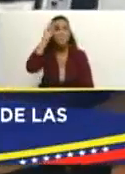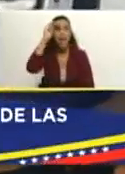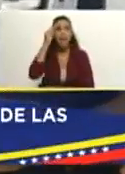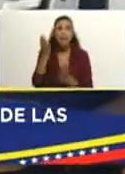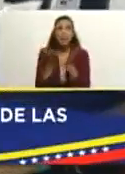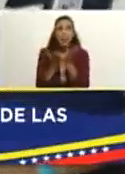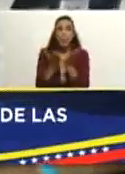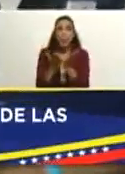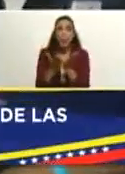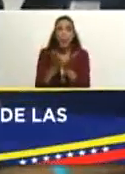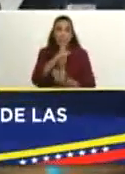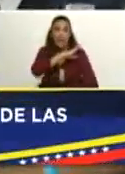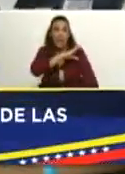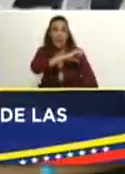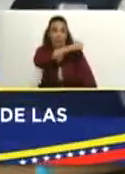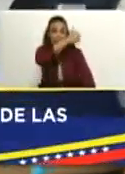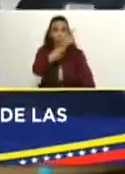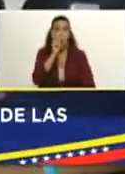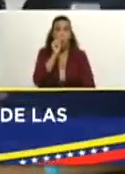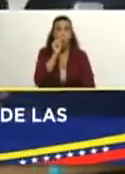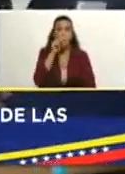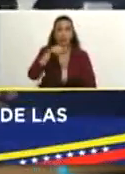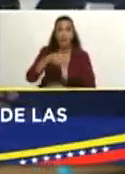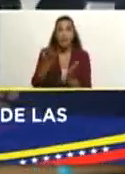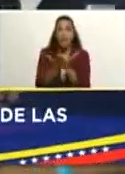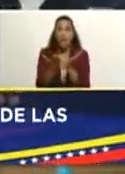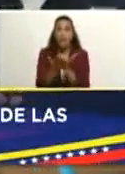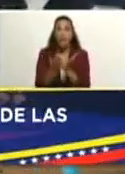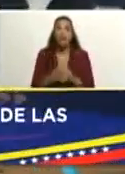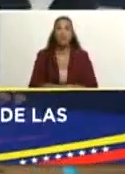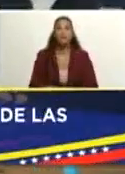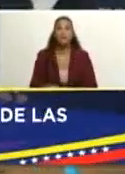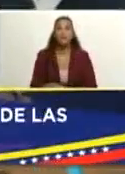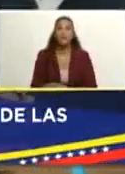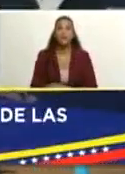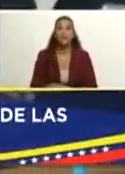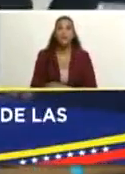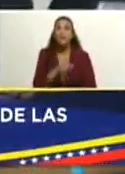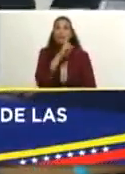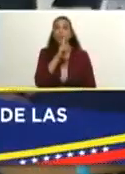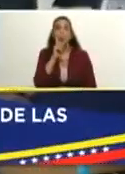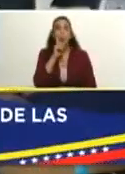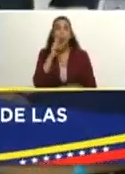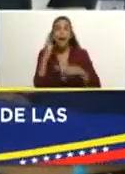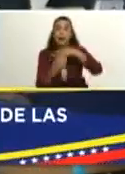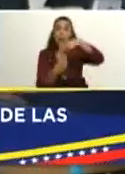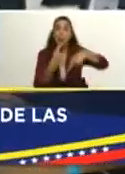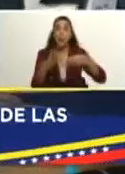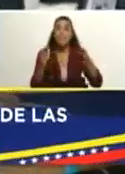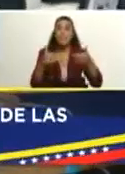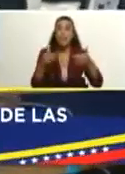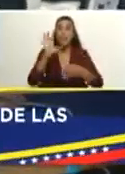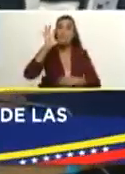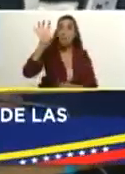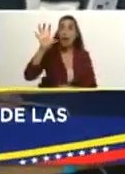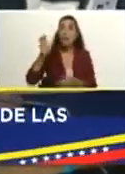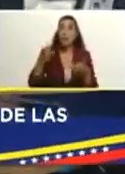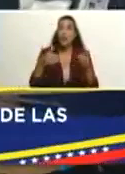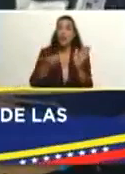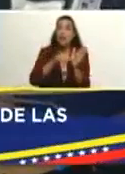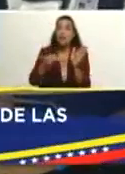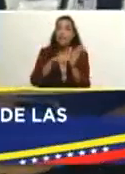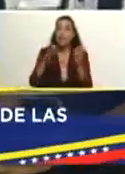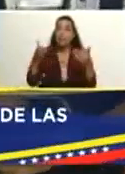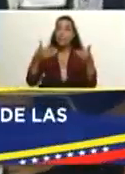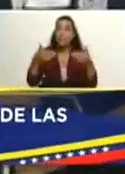escuela, director de esta unidad educativa que lleva el nombre de la República de Panamá, nuestra amada República